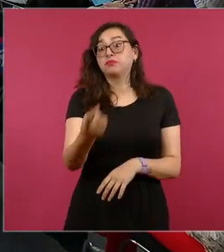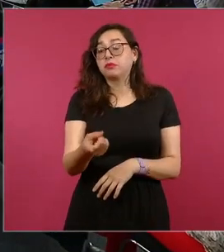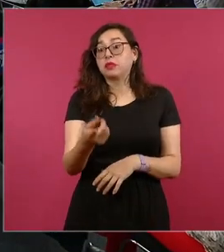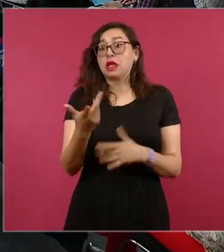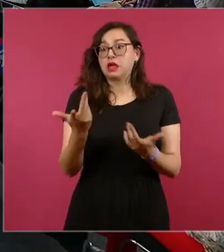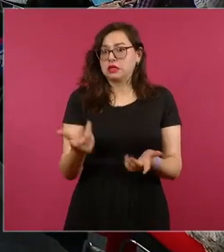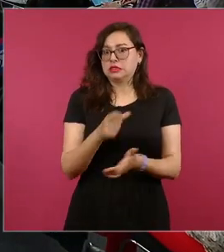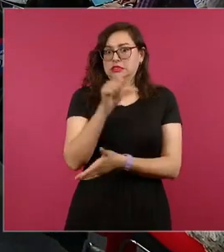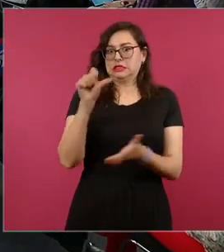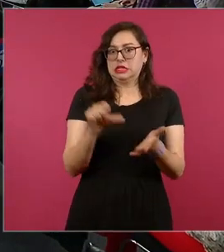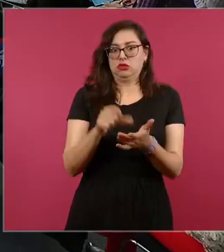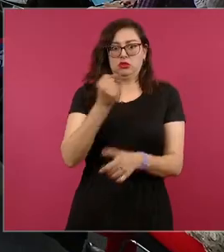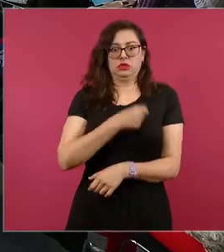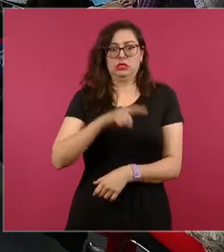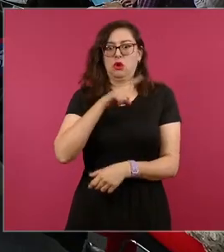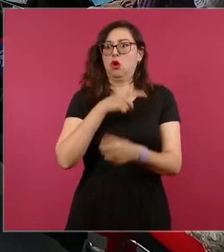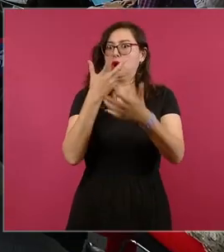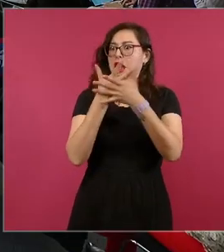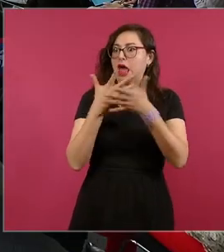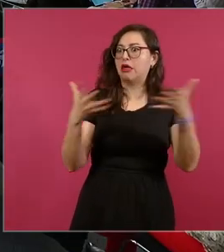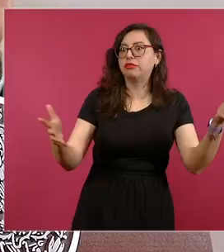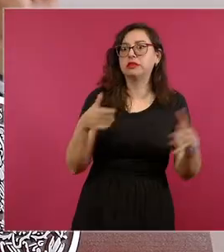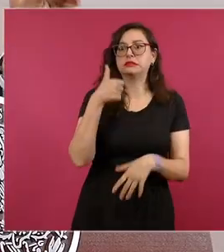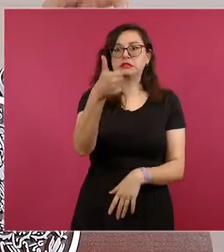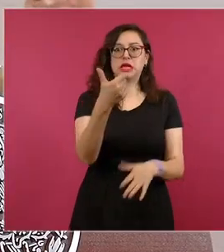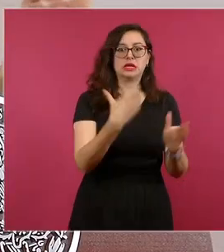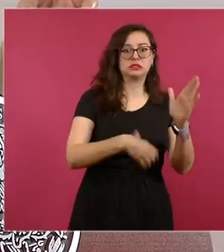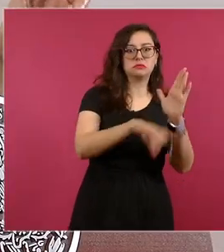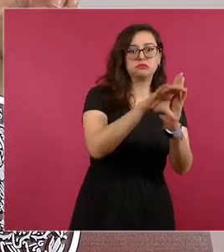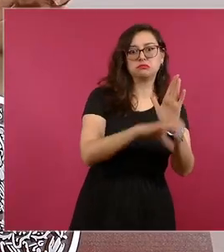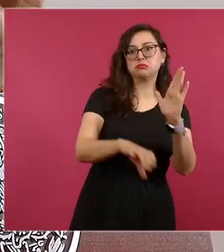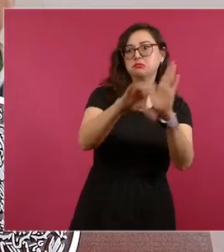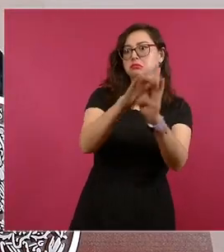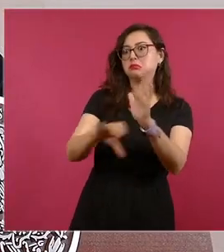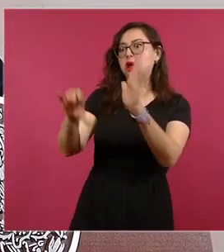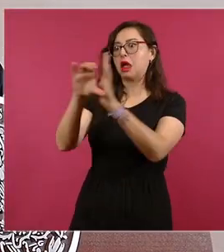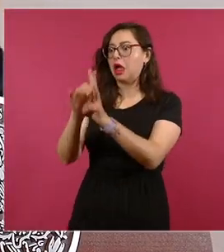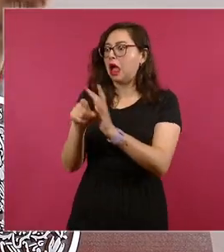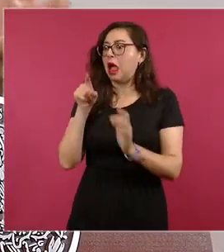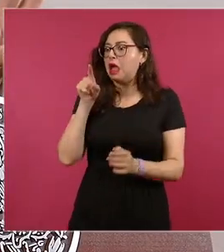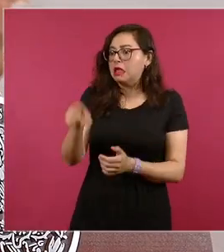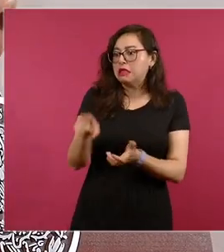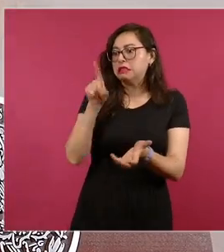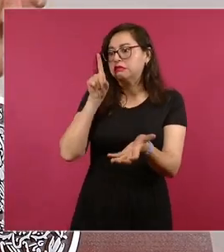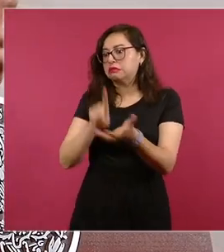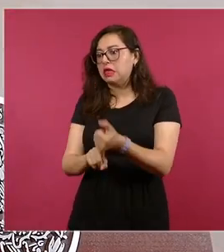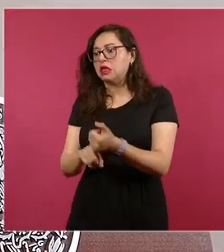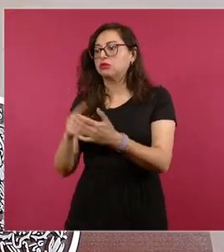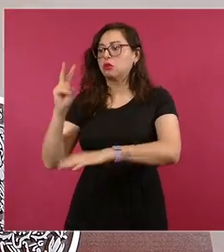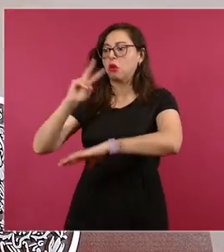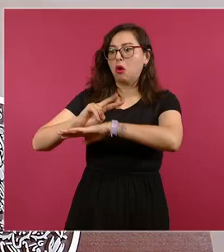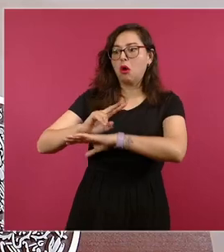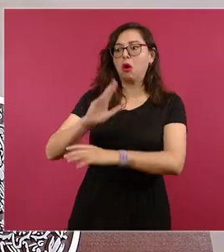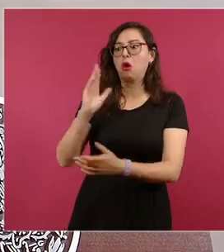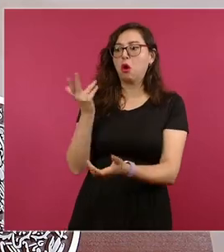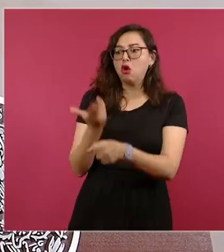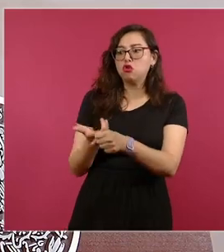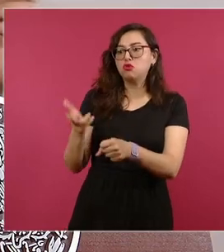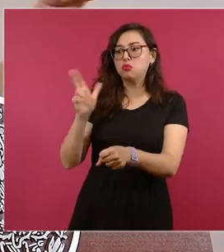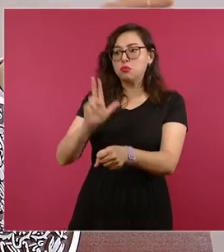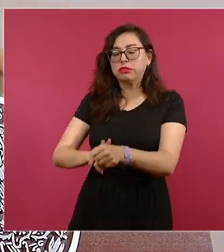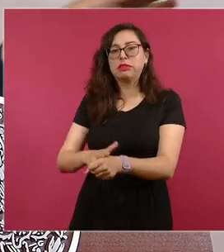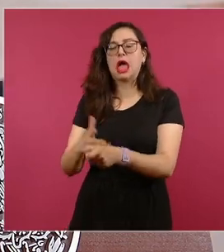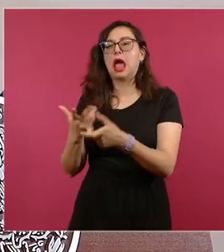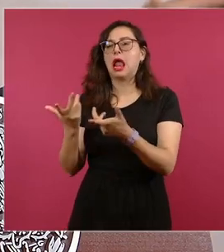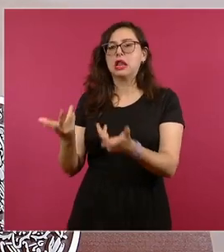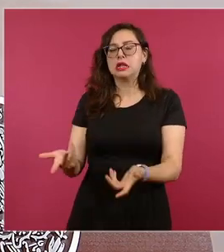6 consultorios, que tienen incluso alguna pequeña área de operación, observación, como si fuera un pequeño hospital, no es un